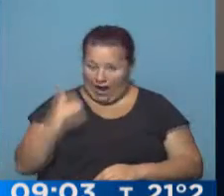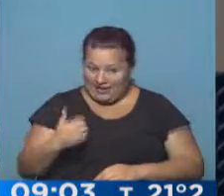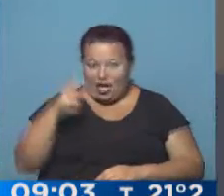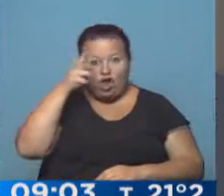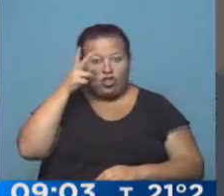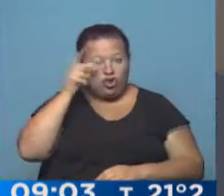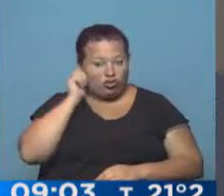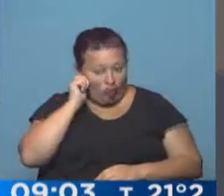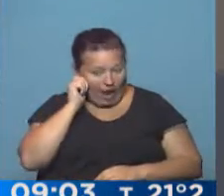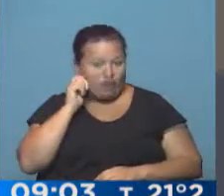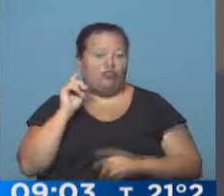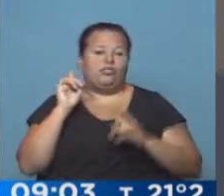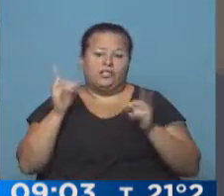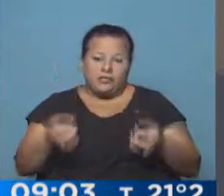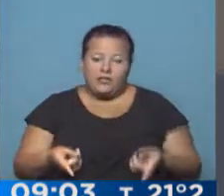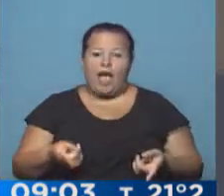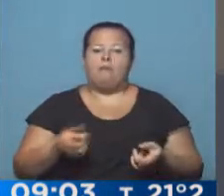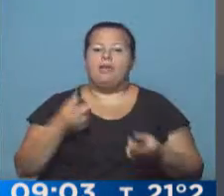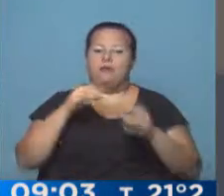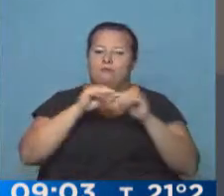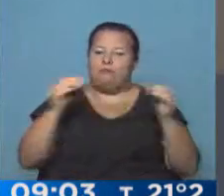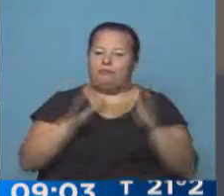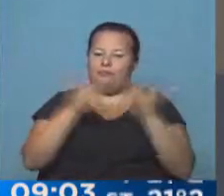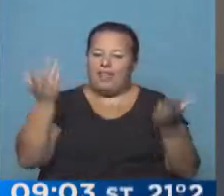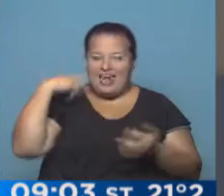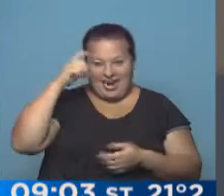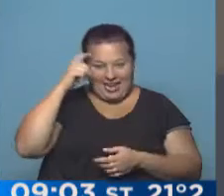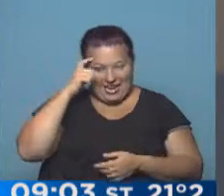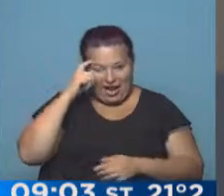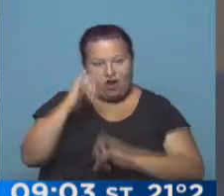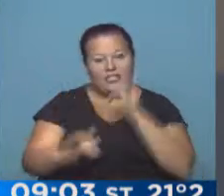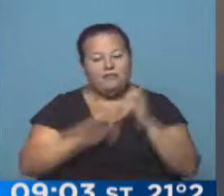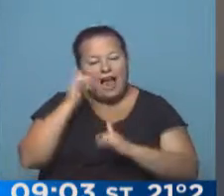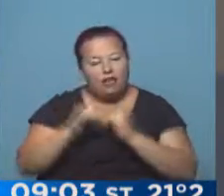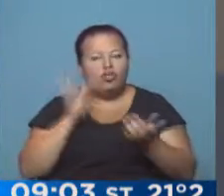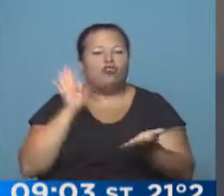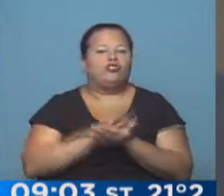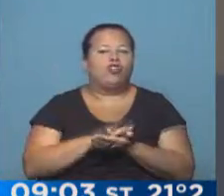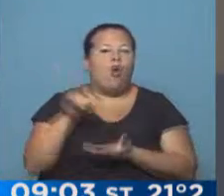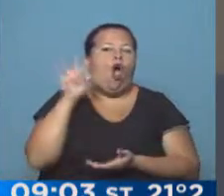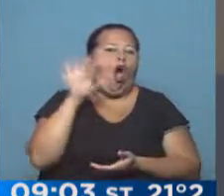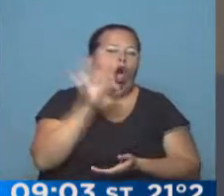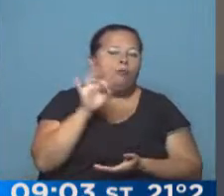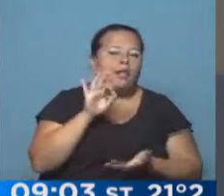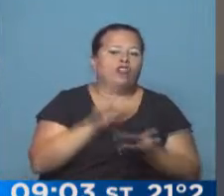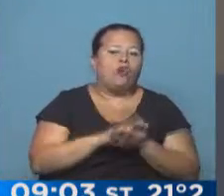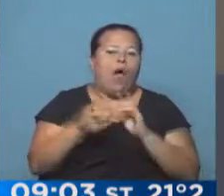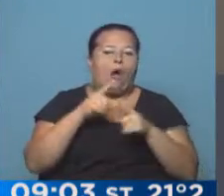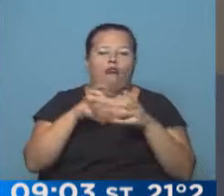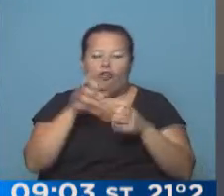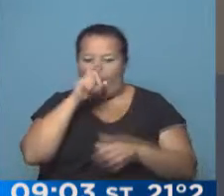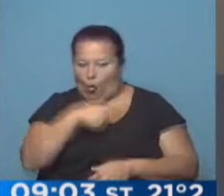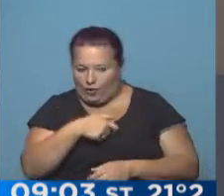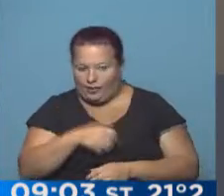a los 88 años inclusive sacó un artículo en enero dando su opinión sobre el tema de este acuerdo con los